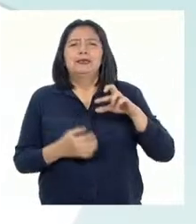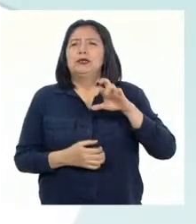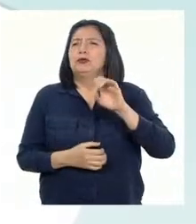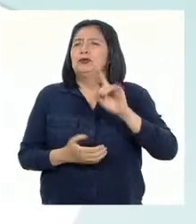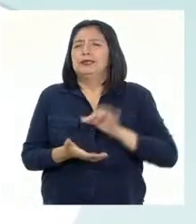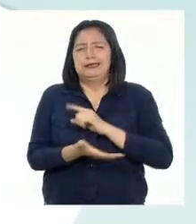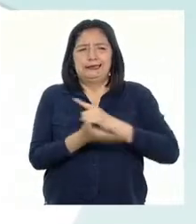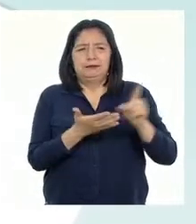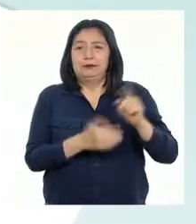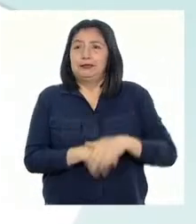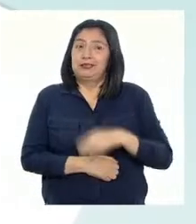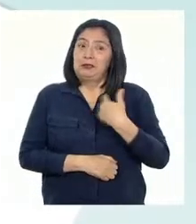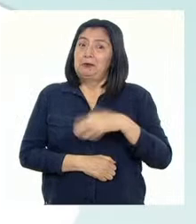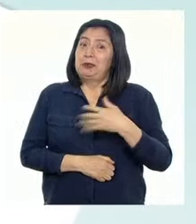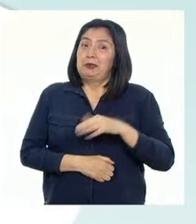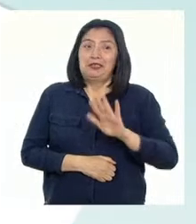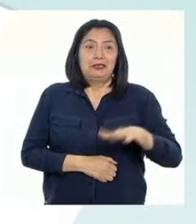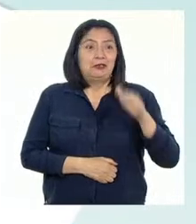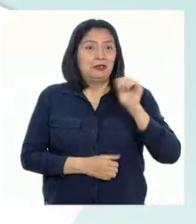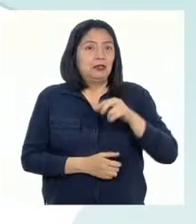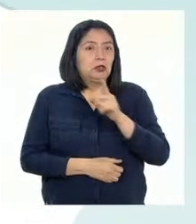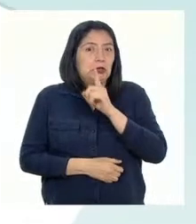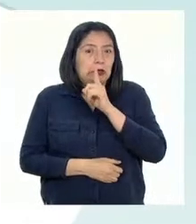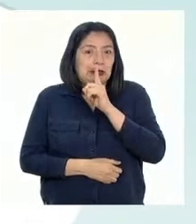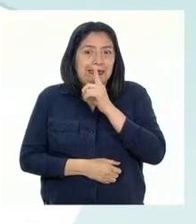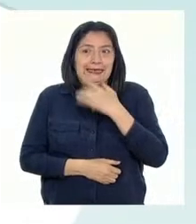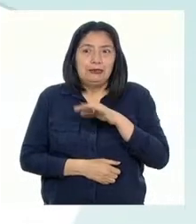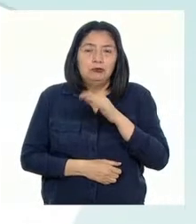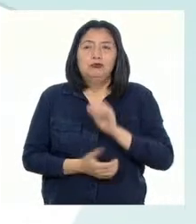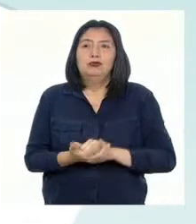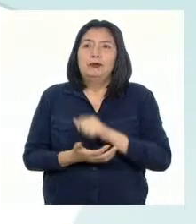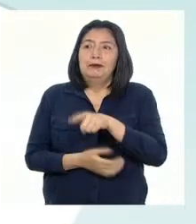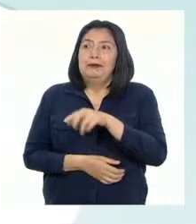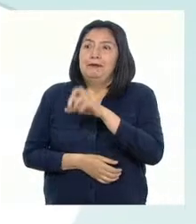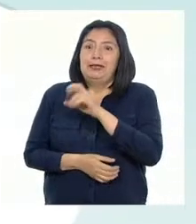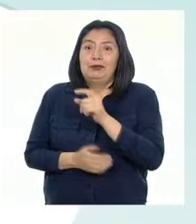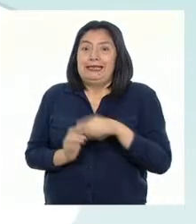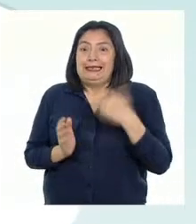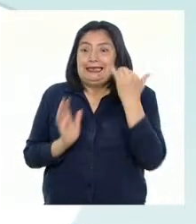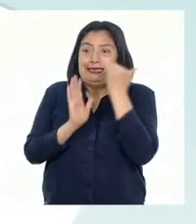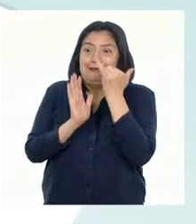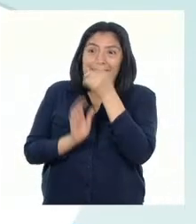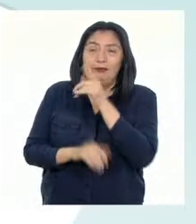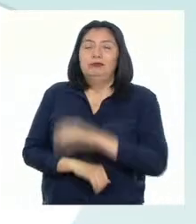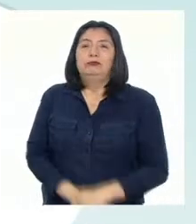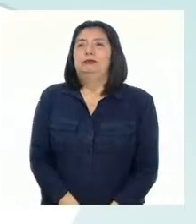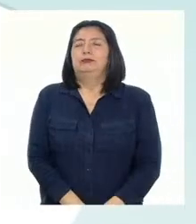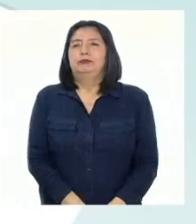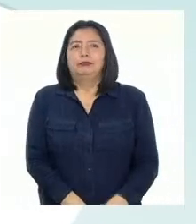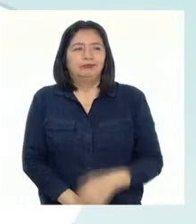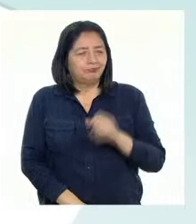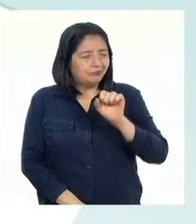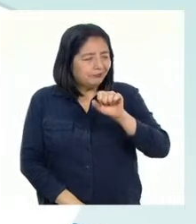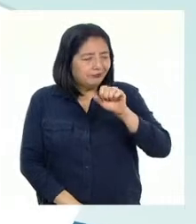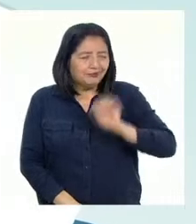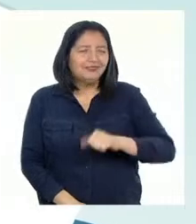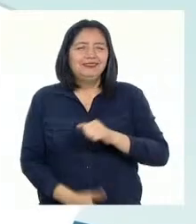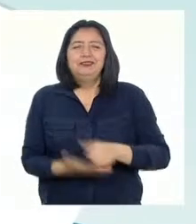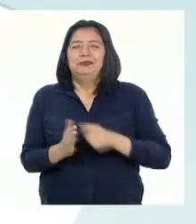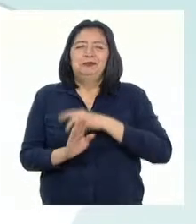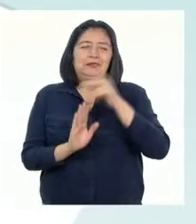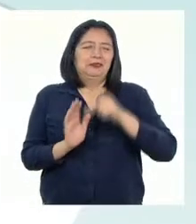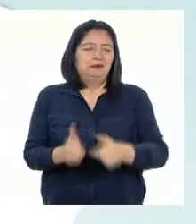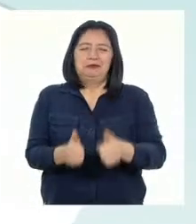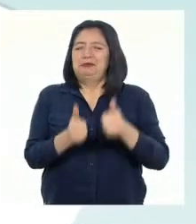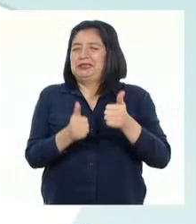¡Genial! Chicas y chicos, guardemos silencio. Paola está grabando el programa. Seguro que será un